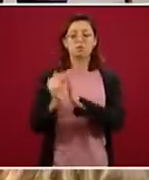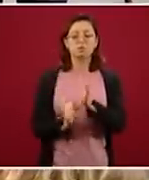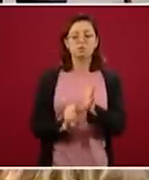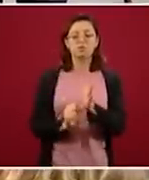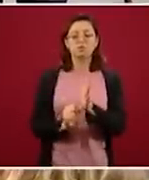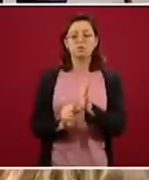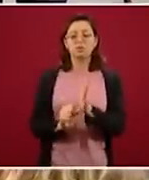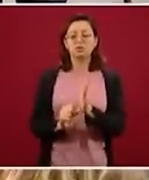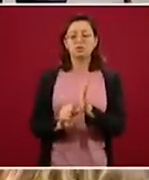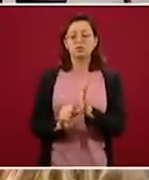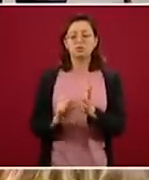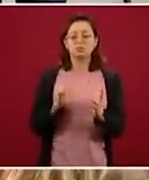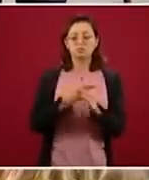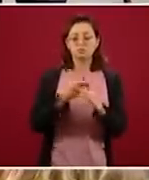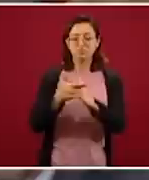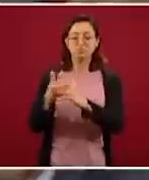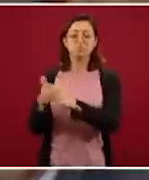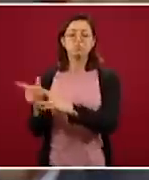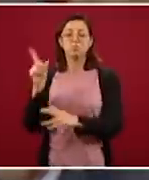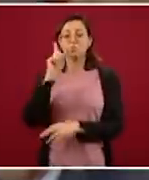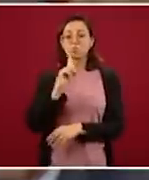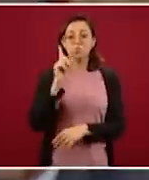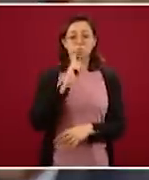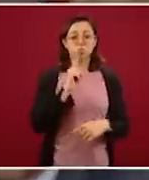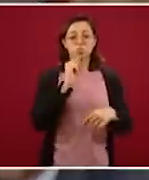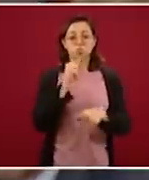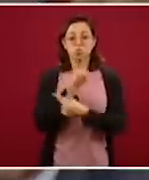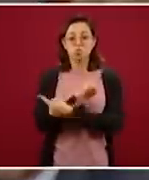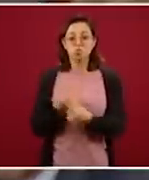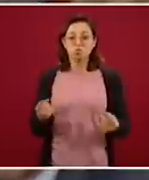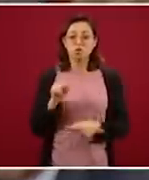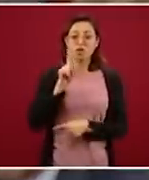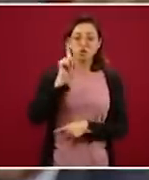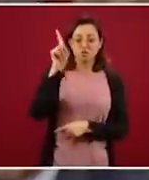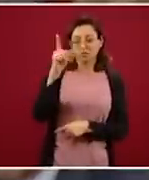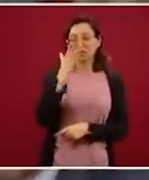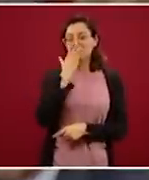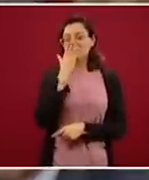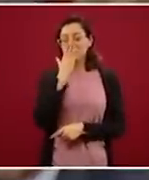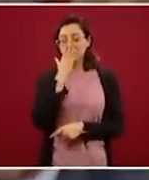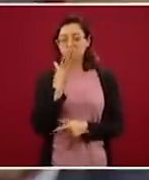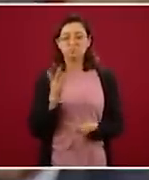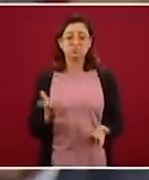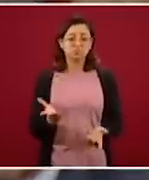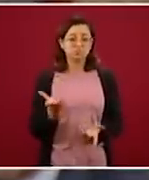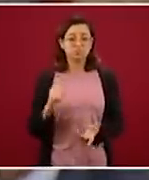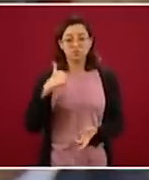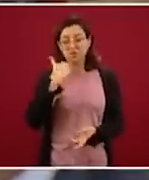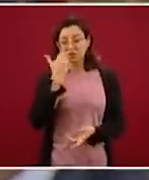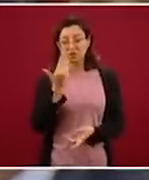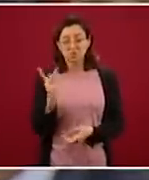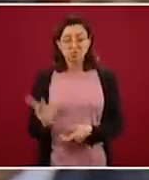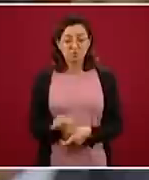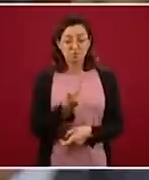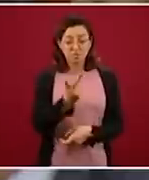de las señoras y los niños en Bavispe, Sonora. Quería preguntarle si tiene información